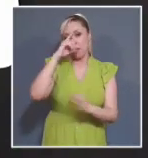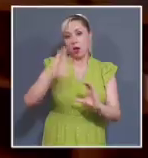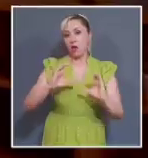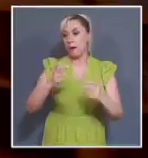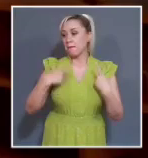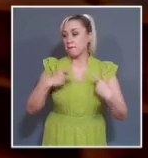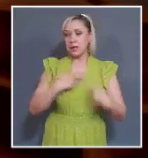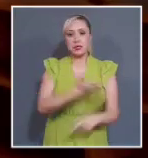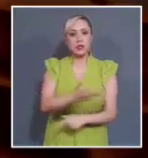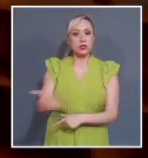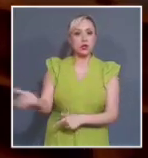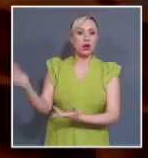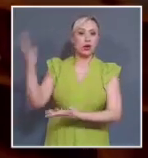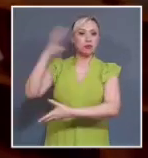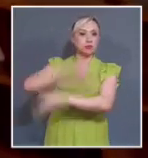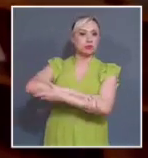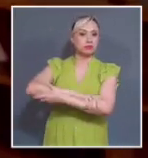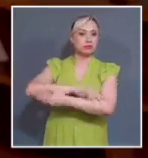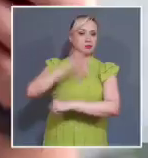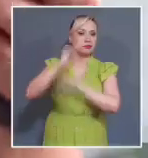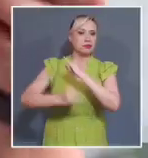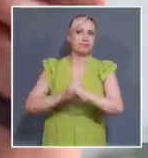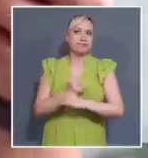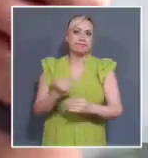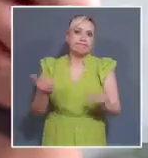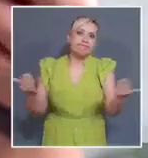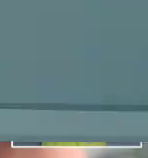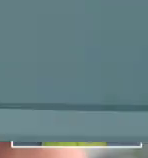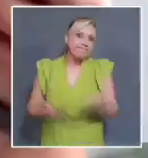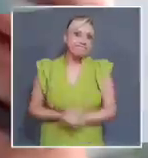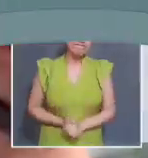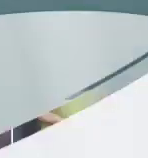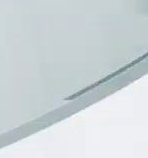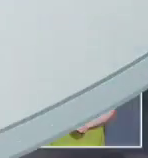el canal del Poder Judicial de la Federación, Lorena Sánchez Cabrera.